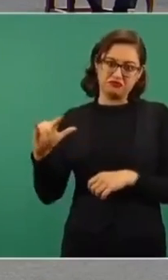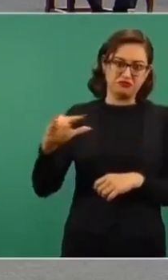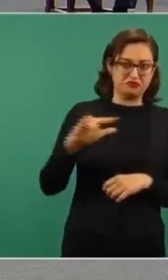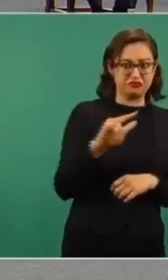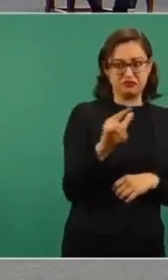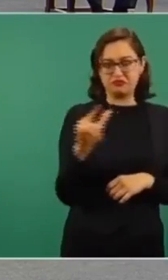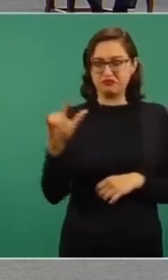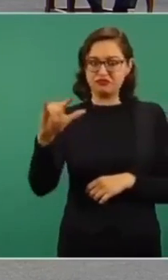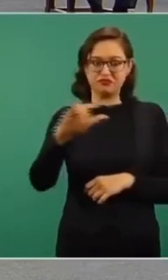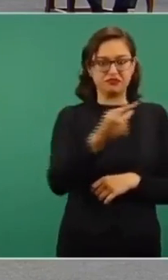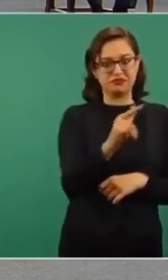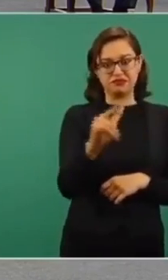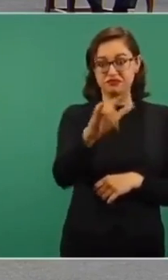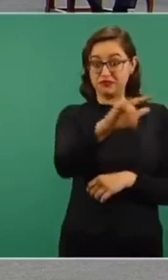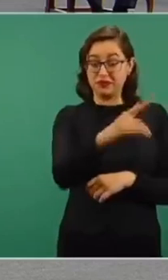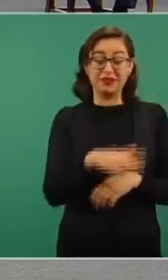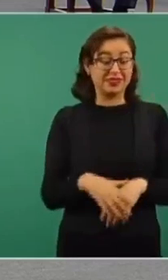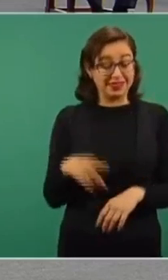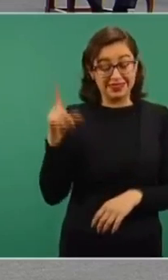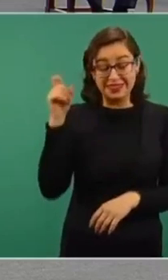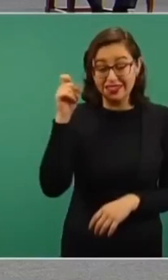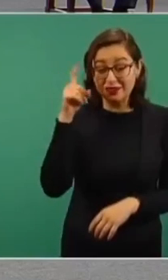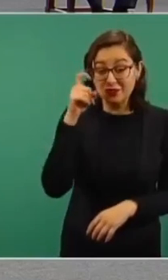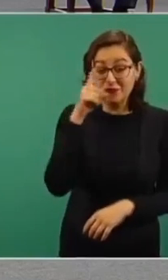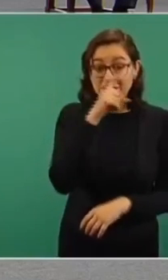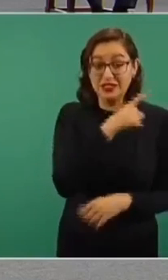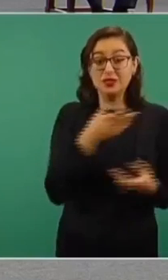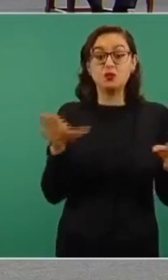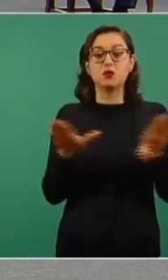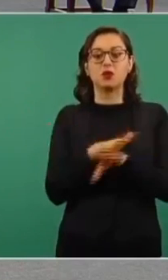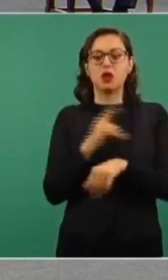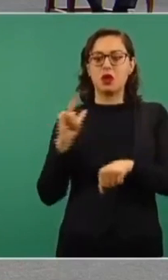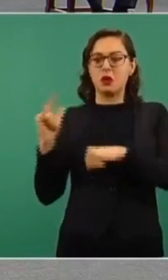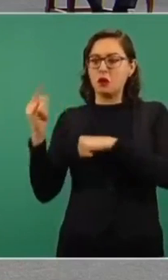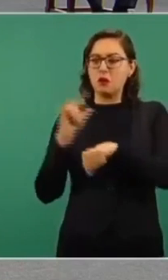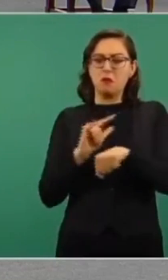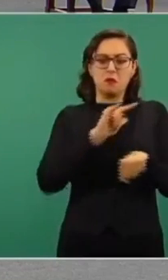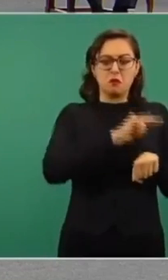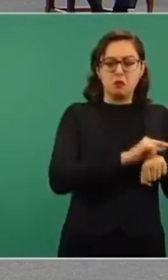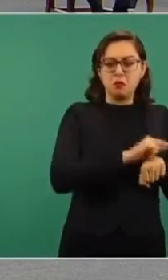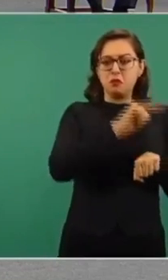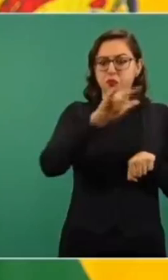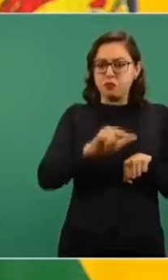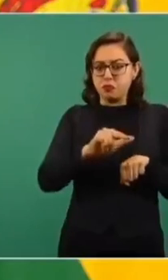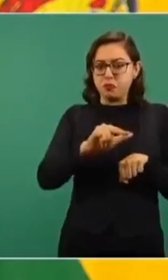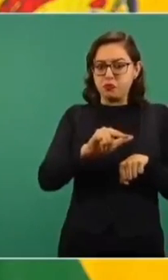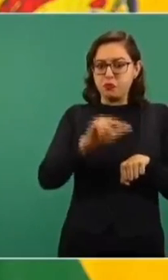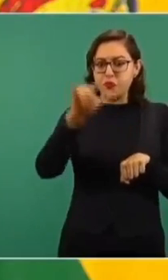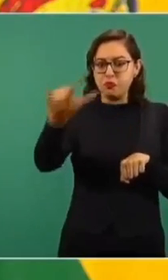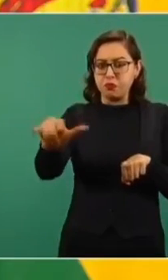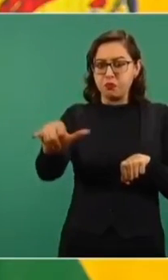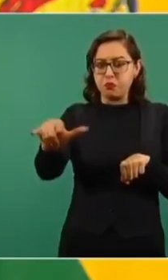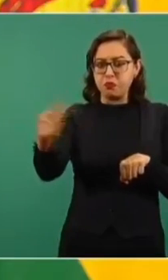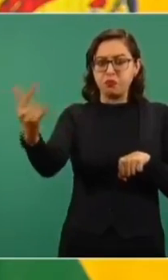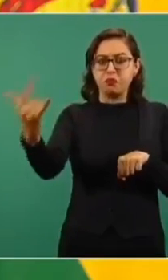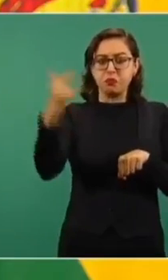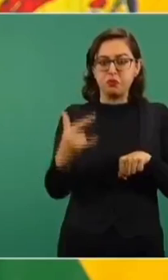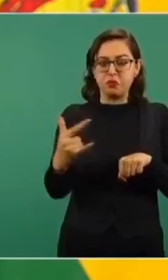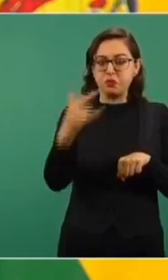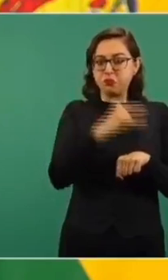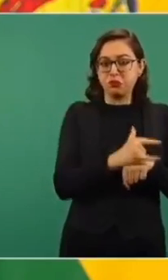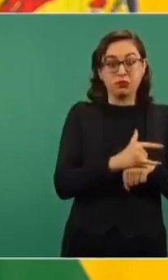de describir, que se oye fácil, pero es muy complejo, porque te modifican el plan de vuelo y por lo tanto la disponibilidad de